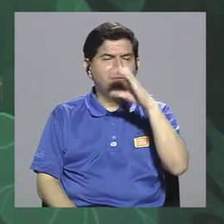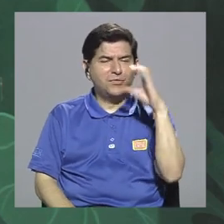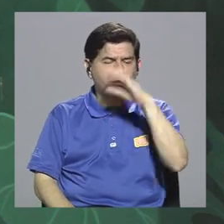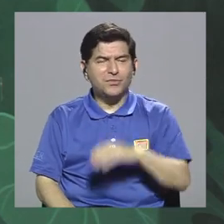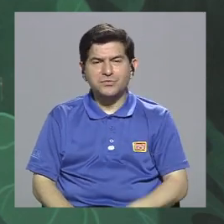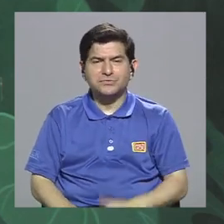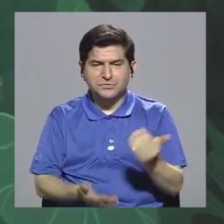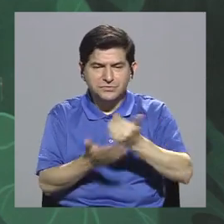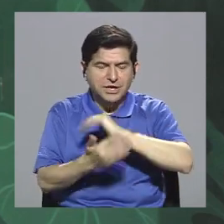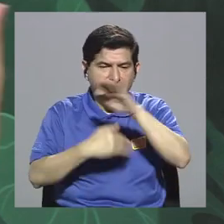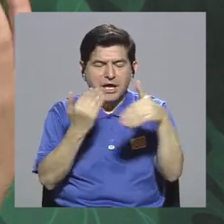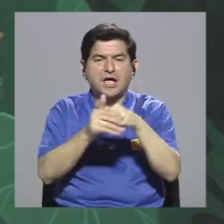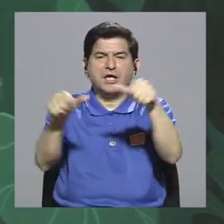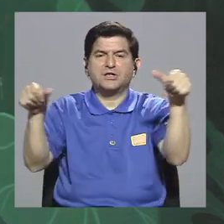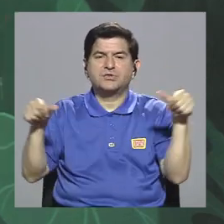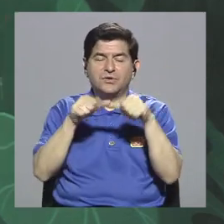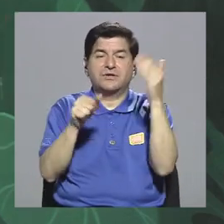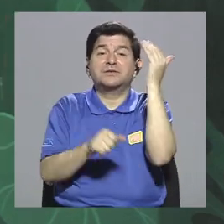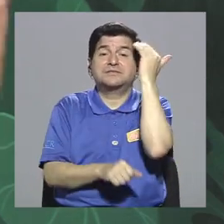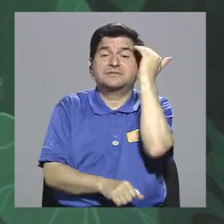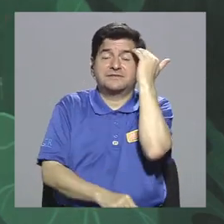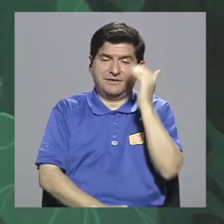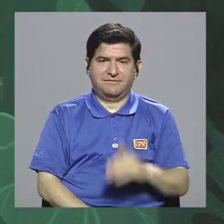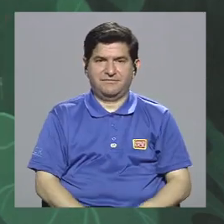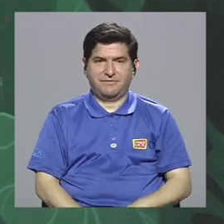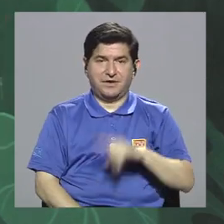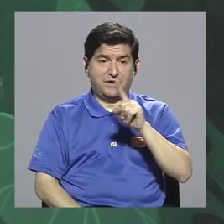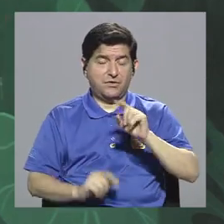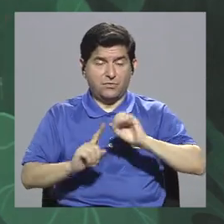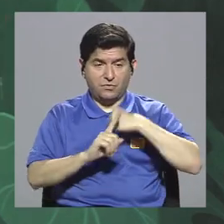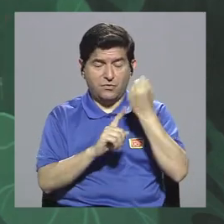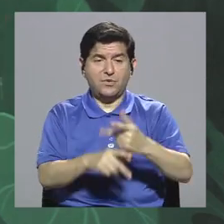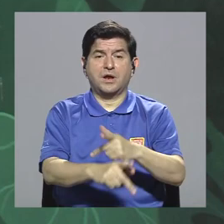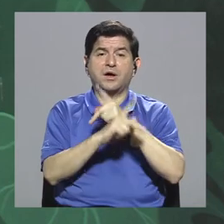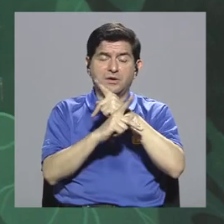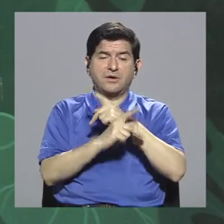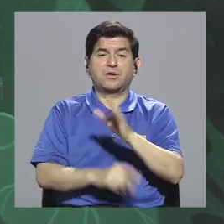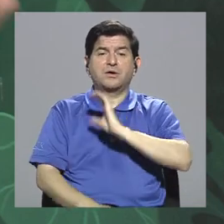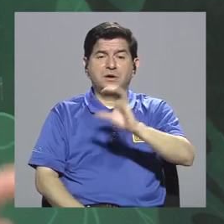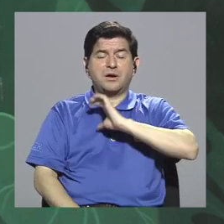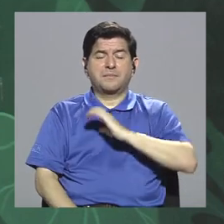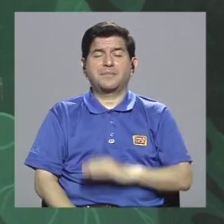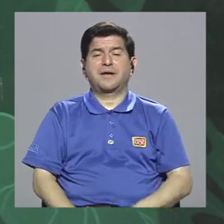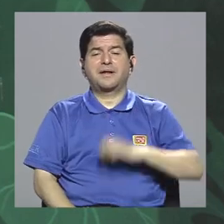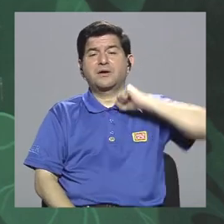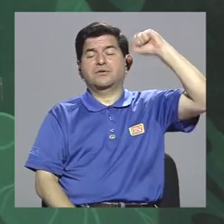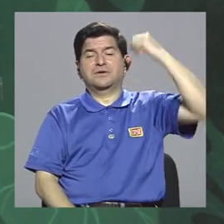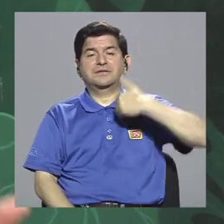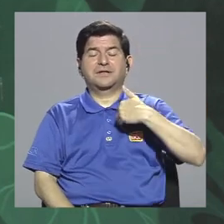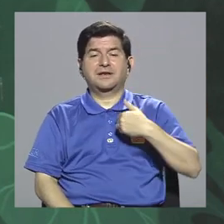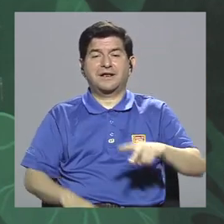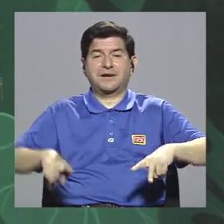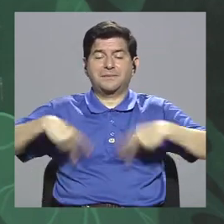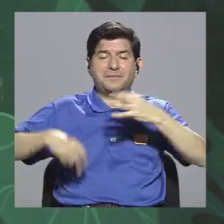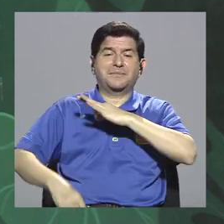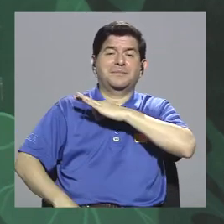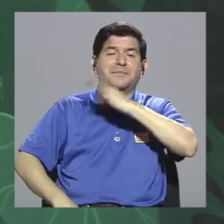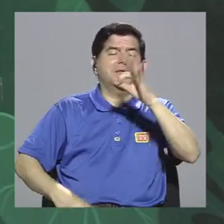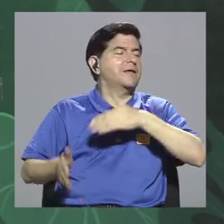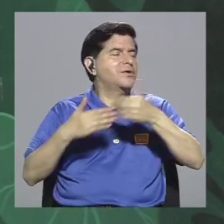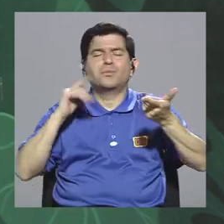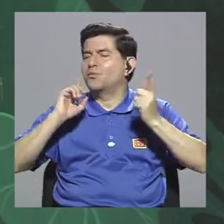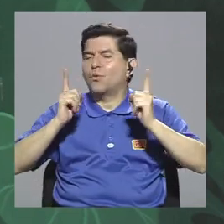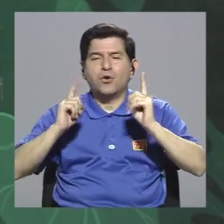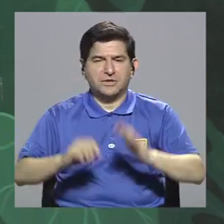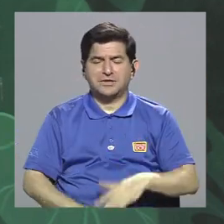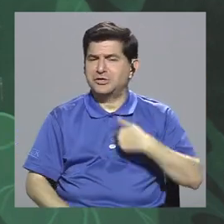Entonces, pues hay que ir buscando recursos en todas las áreas. Sabemos, por ejemplo, que uno de los factores protectores para la